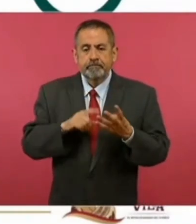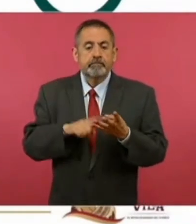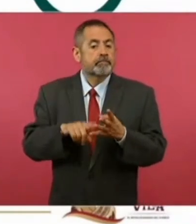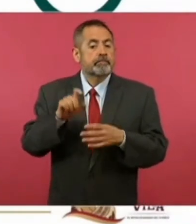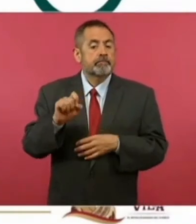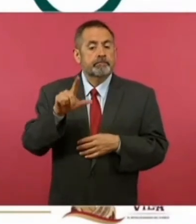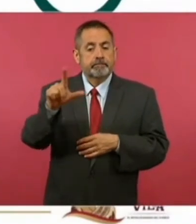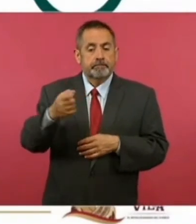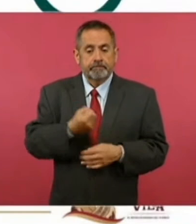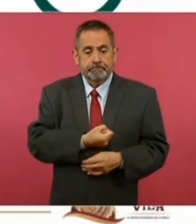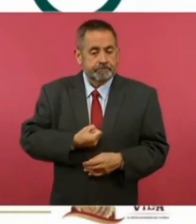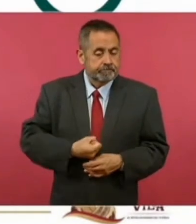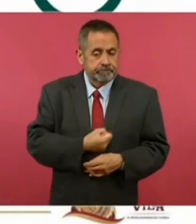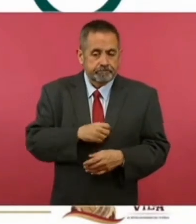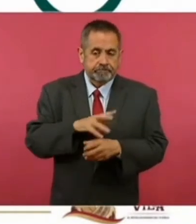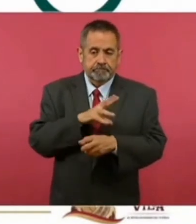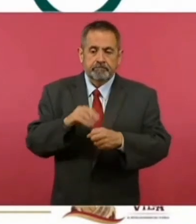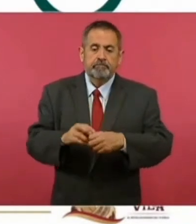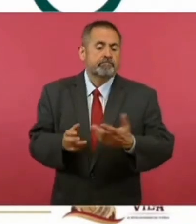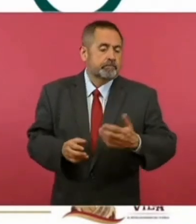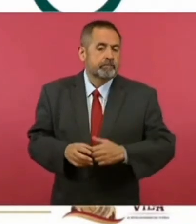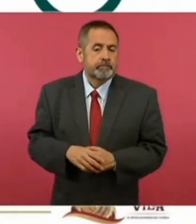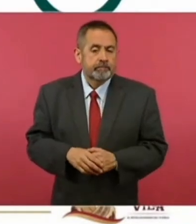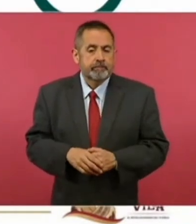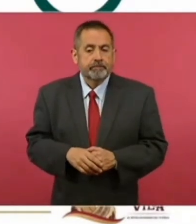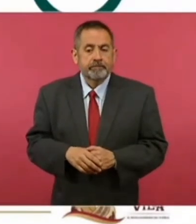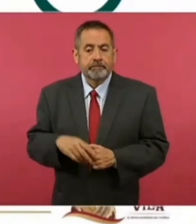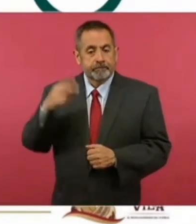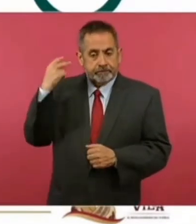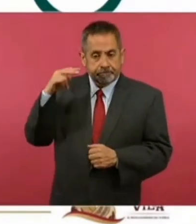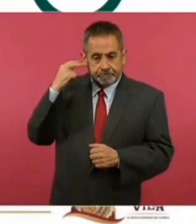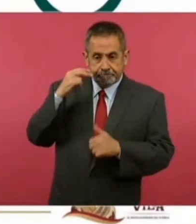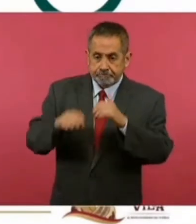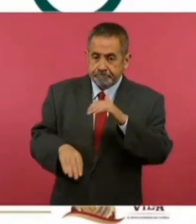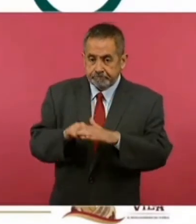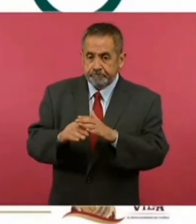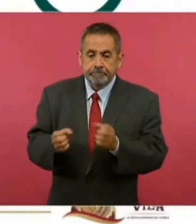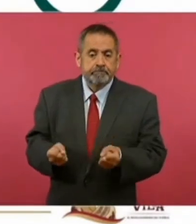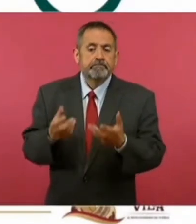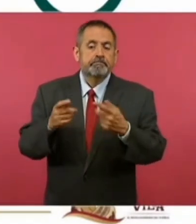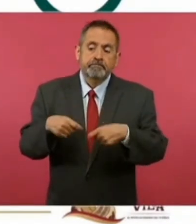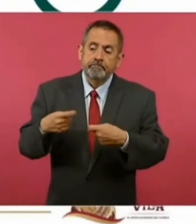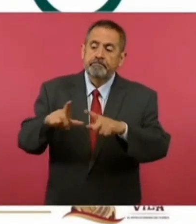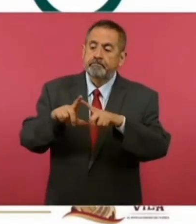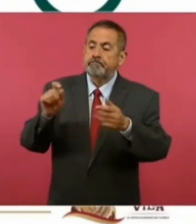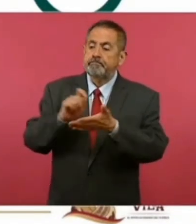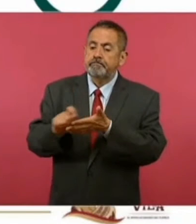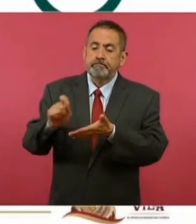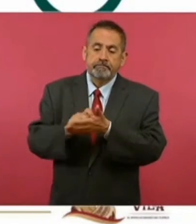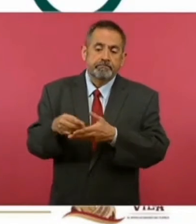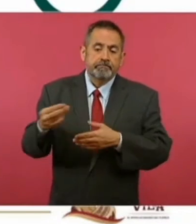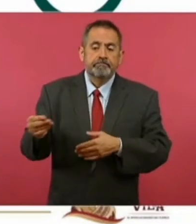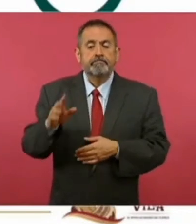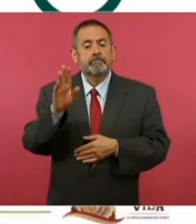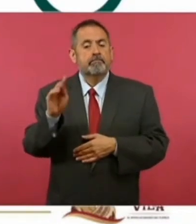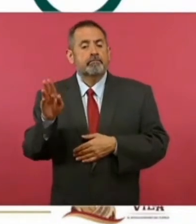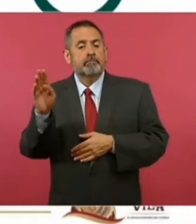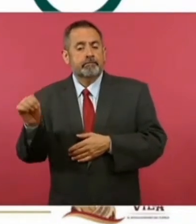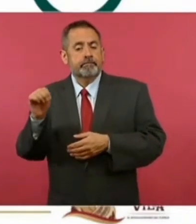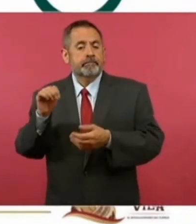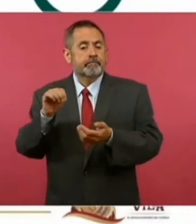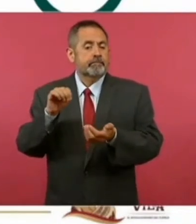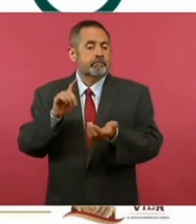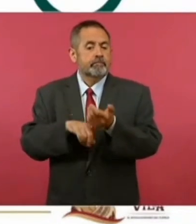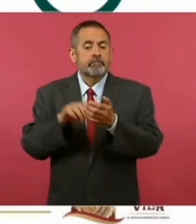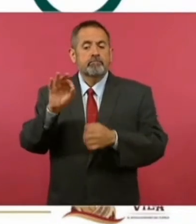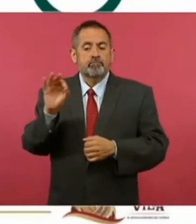como veintisiete ultrasonógrafos el abasto en Veracruz reporta un 99% en recetas surtidas en las unidades